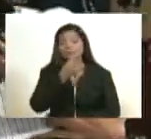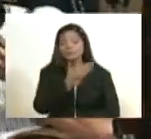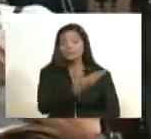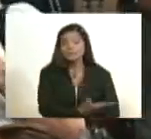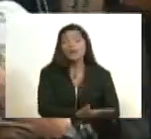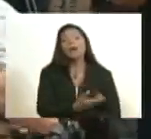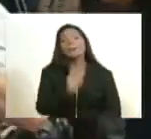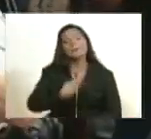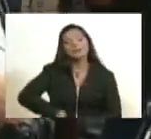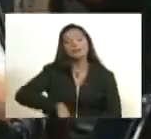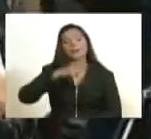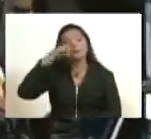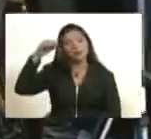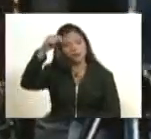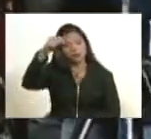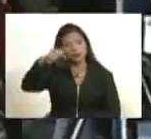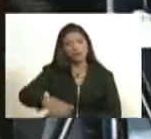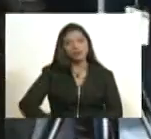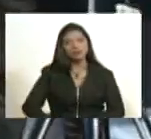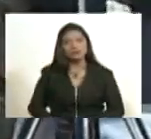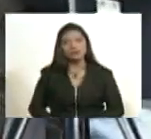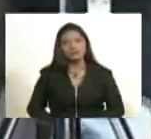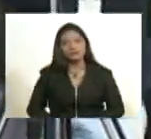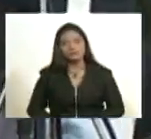señor presidente Nicolás Maduro Moros.